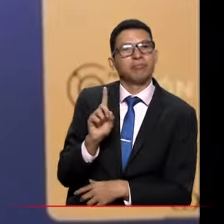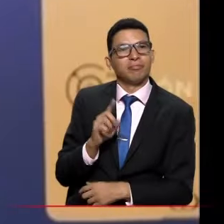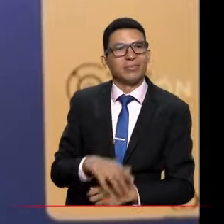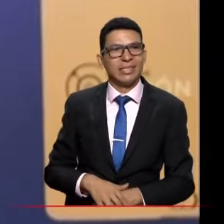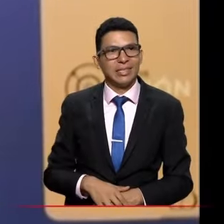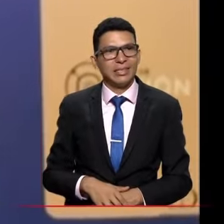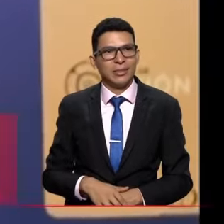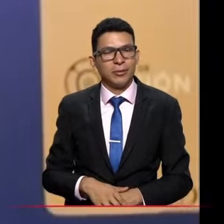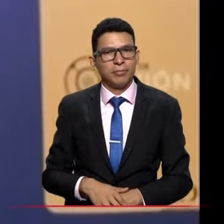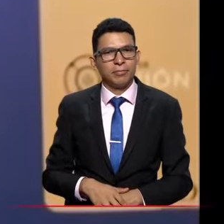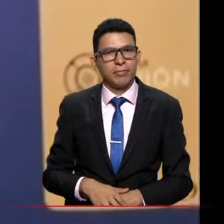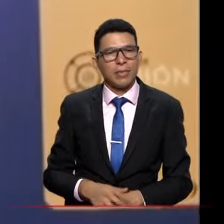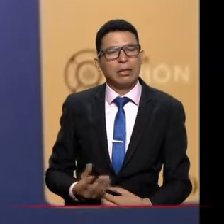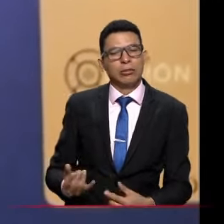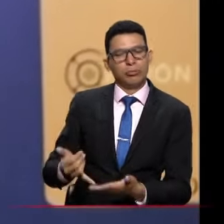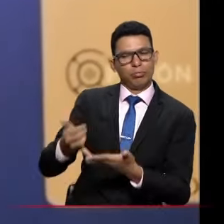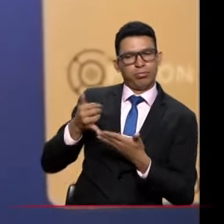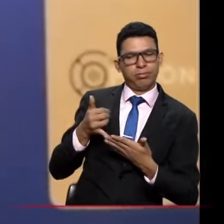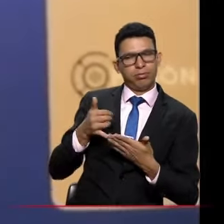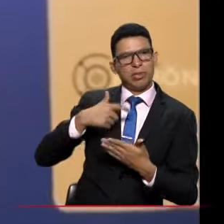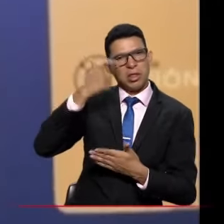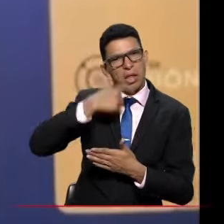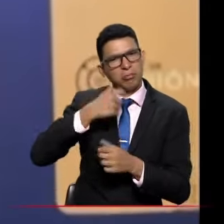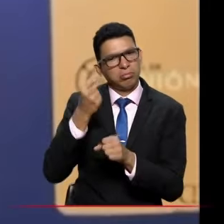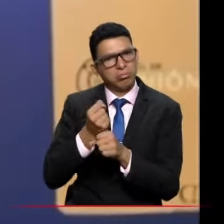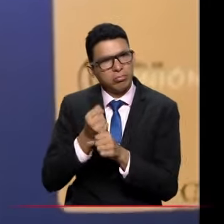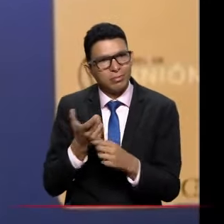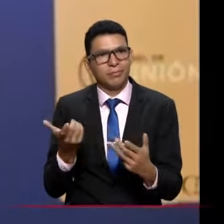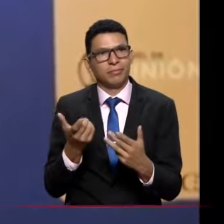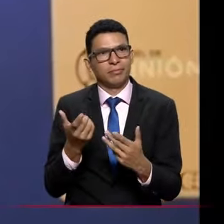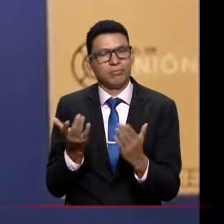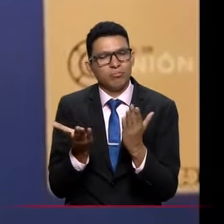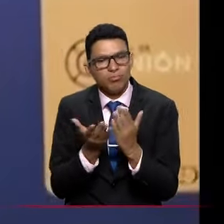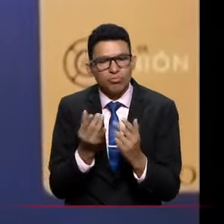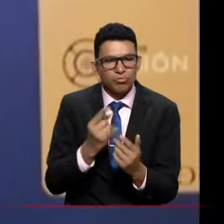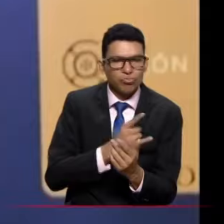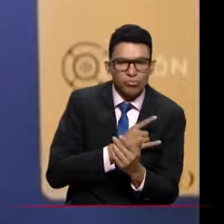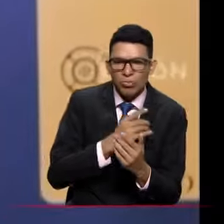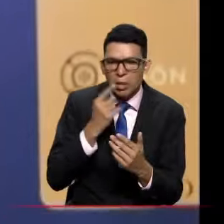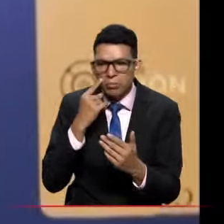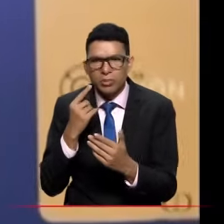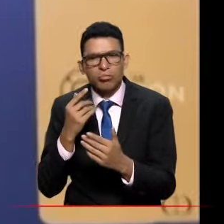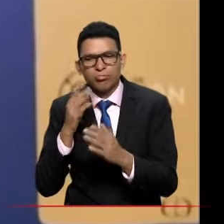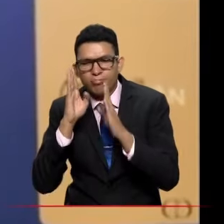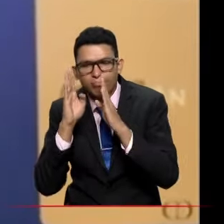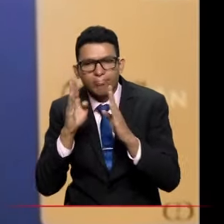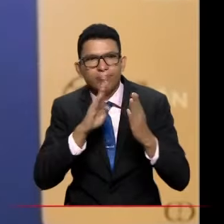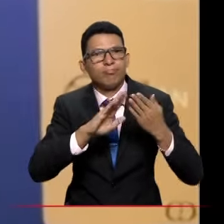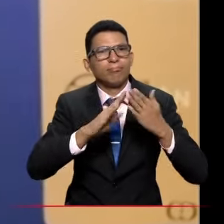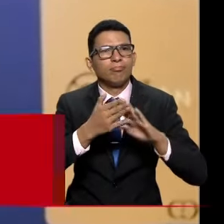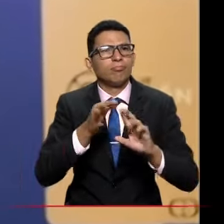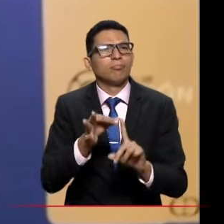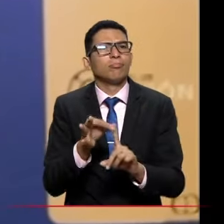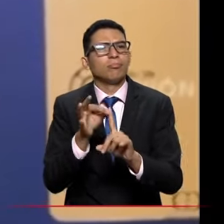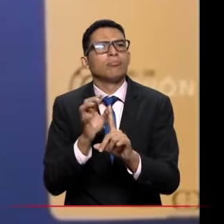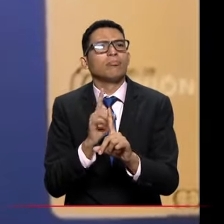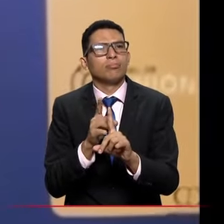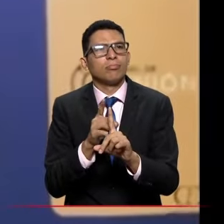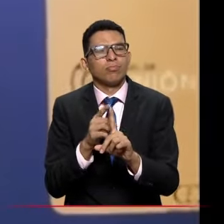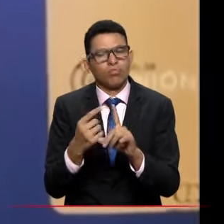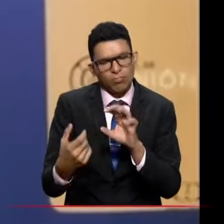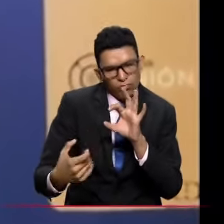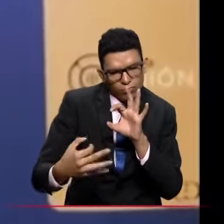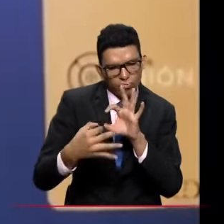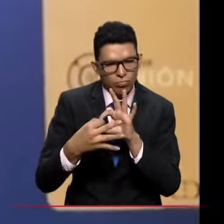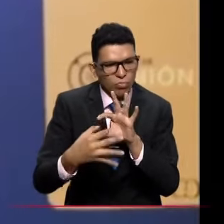el fruto de un trabajo serio, académico, escuchando a las comunidades, pero especialmente